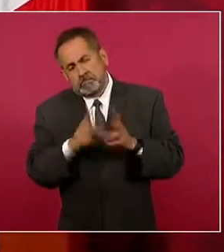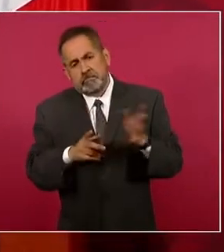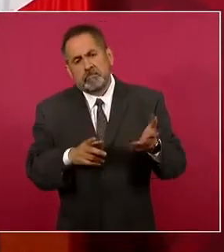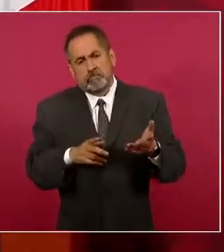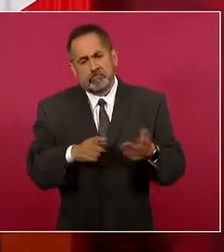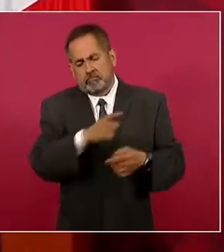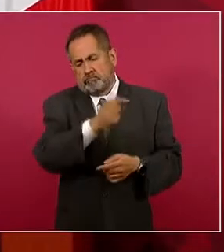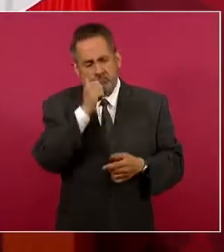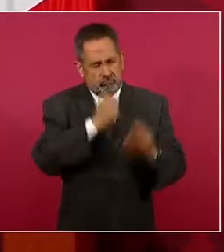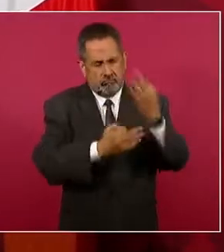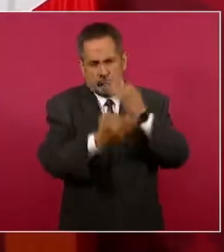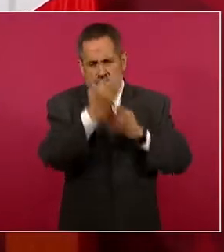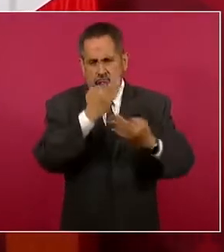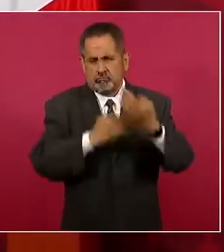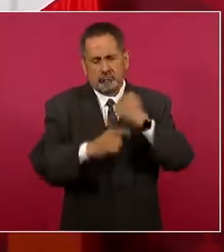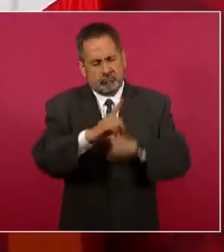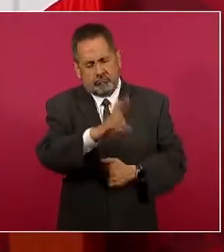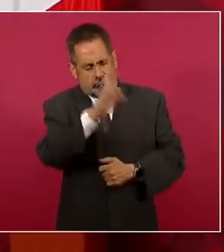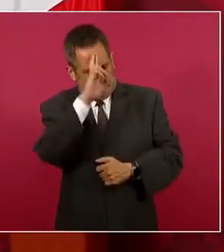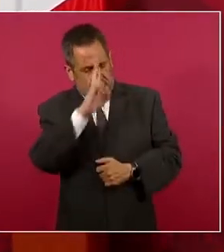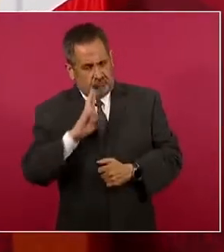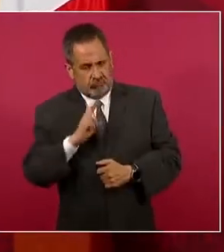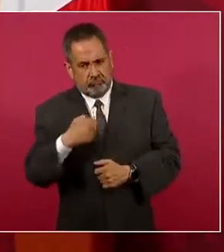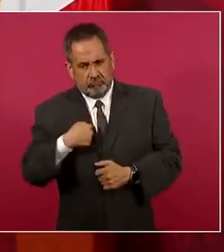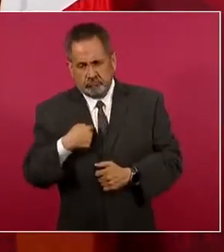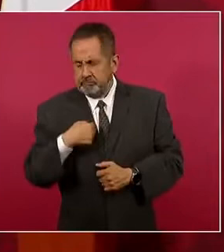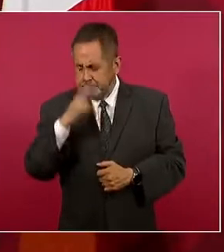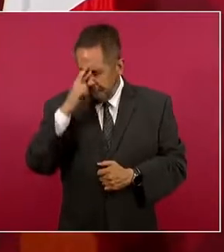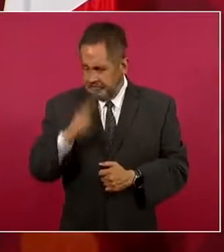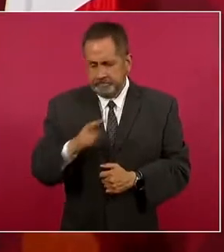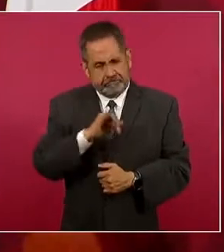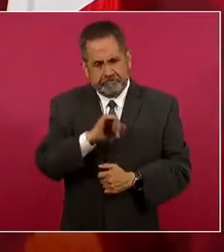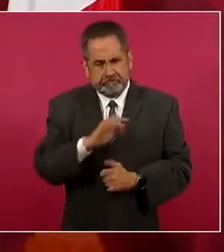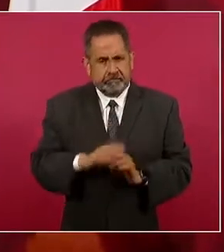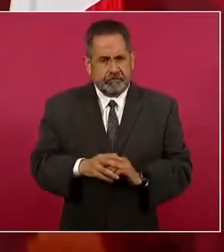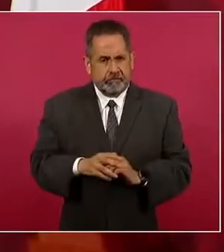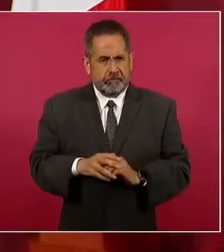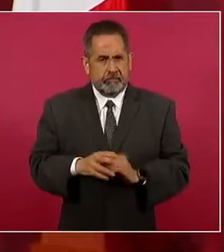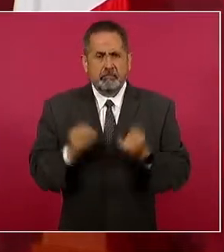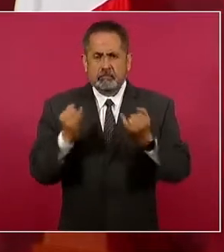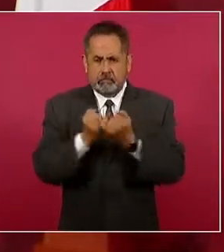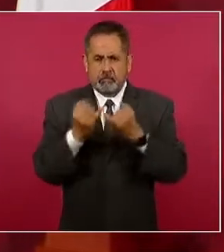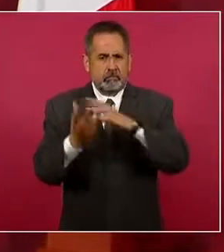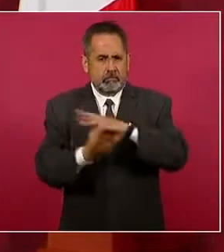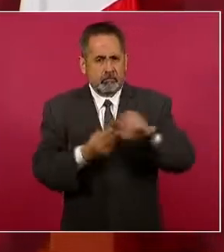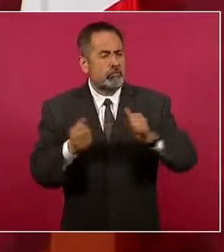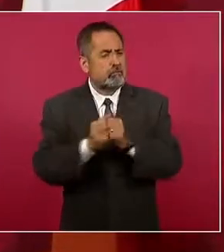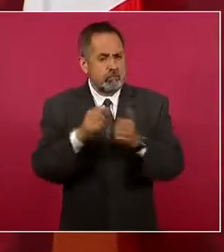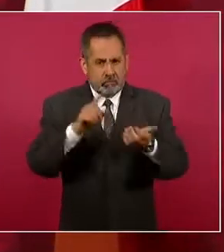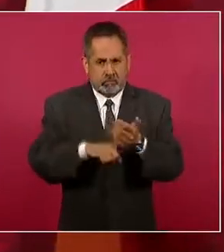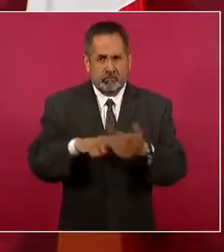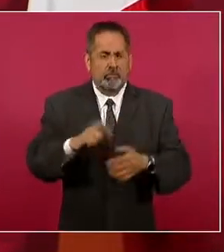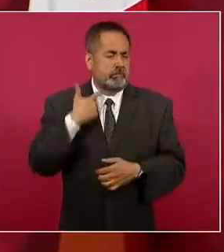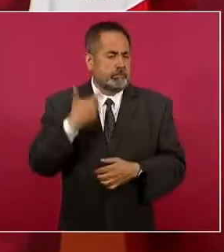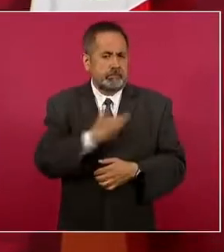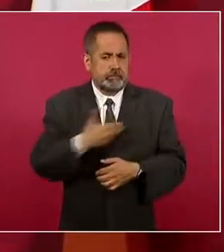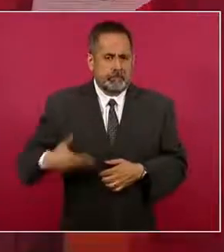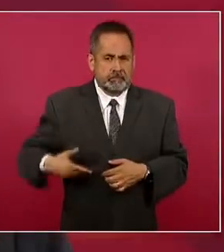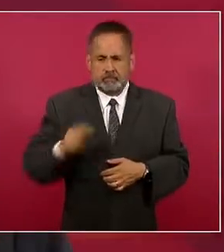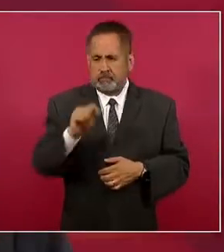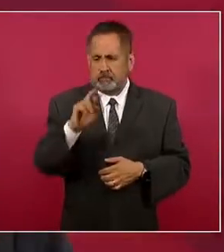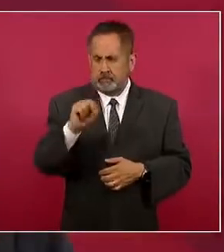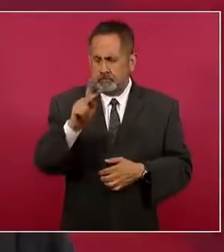que nos ha tratado con respeto, como también nos trató con respeto el presidente